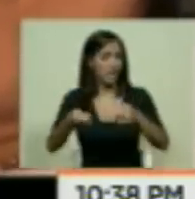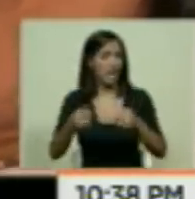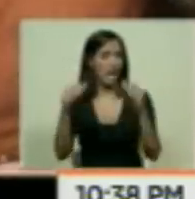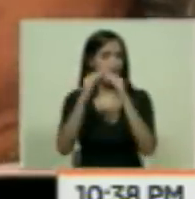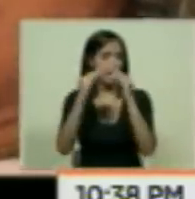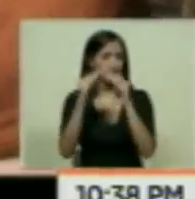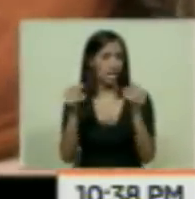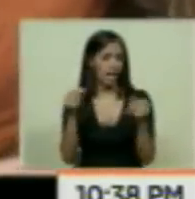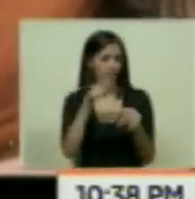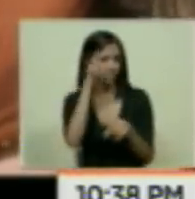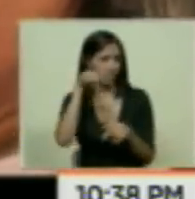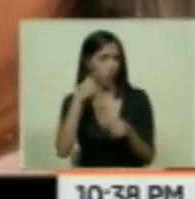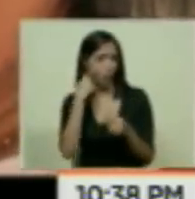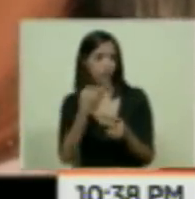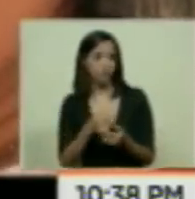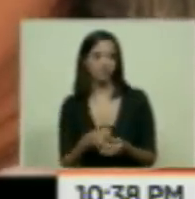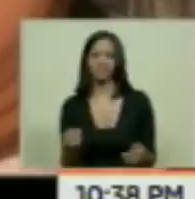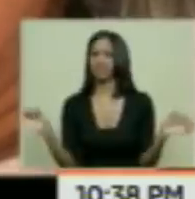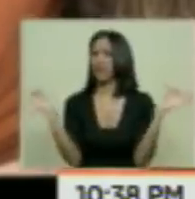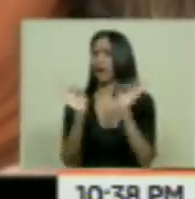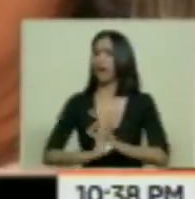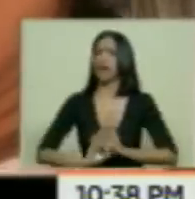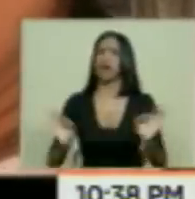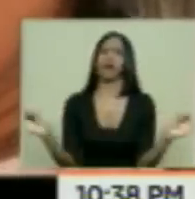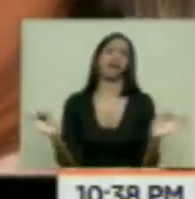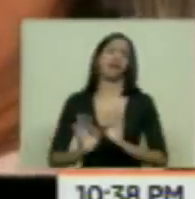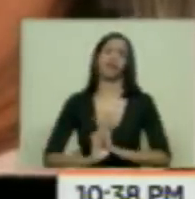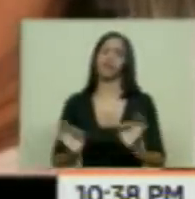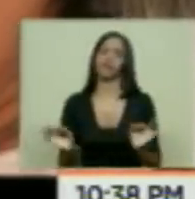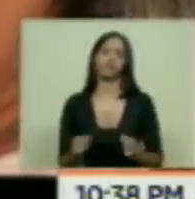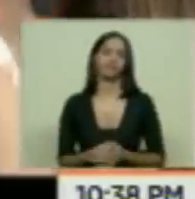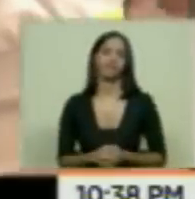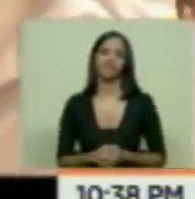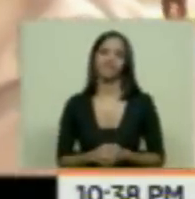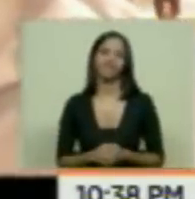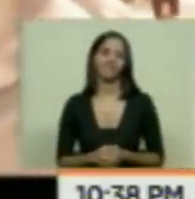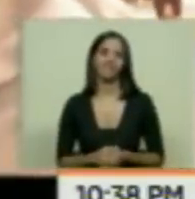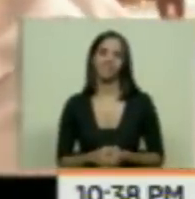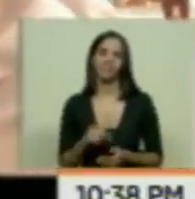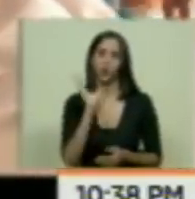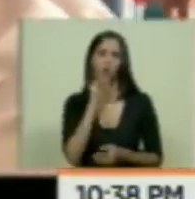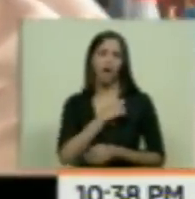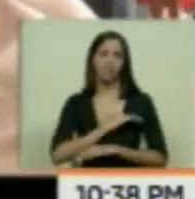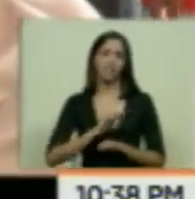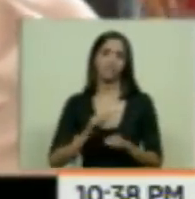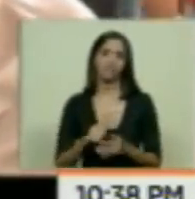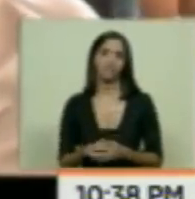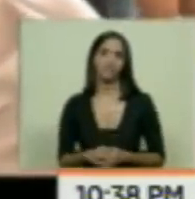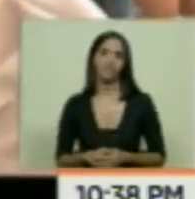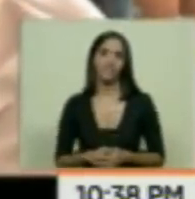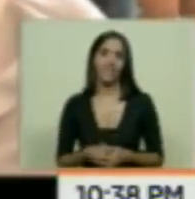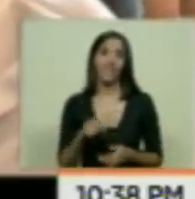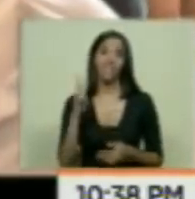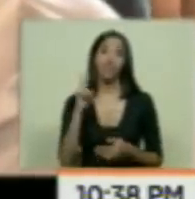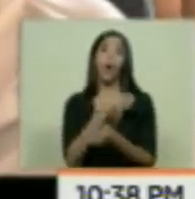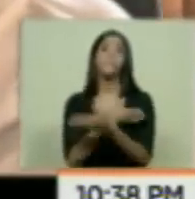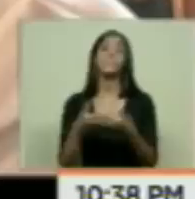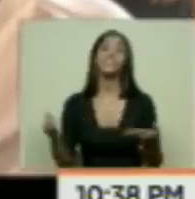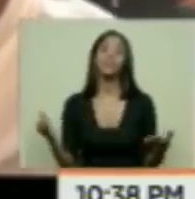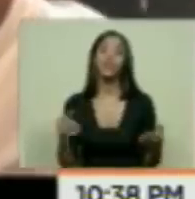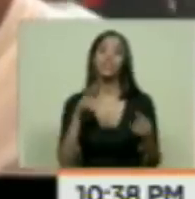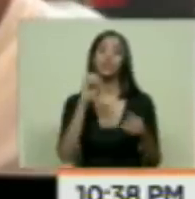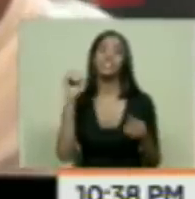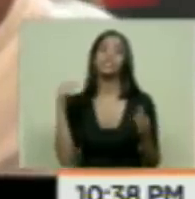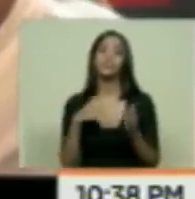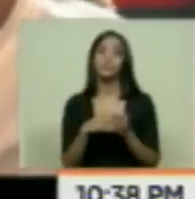esta calidad? Para nada, absolutamente nada. Eso no existía. 2.200.000 de viviendas para la revolución.